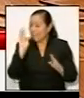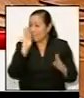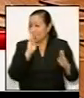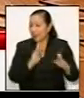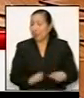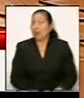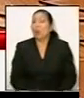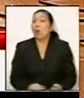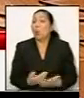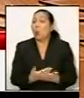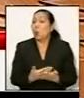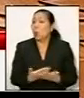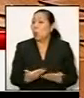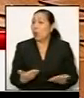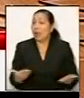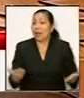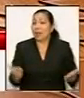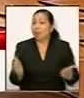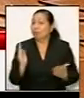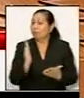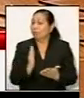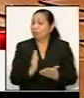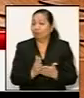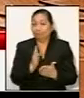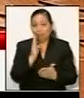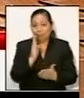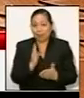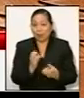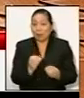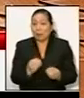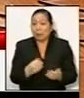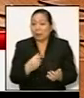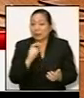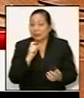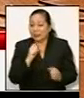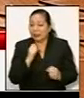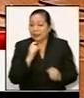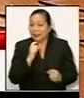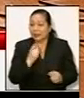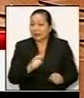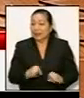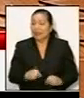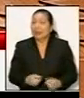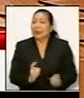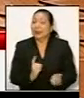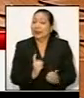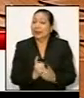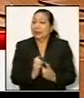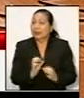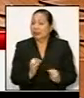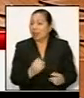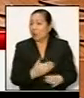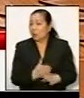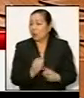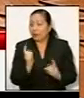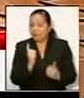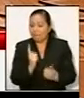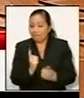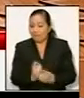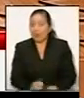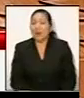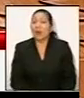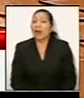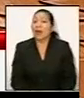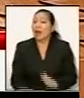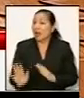es que no existe un área transversal no como podría ser digamos transversal lo es de alguna manera de enfoque de